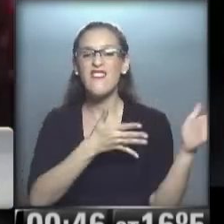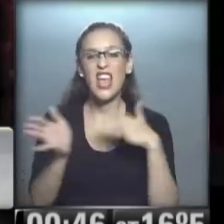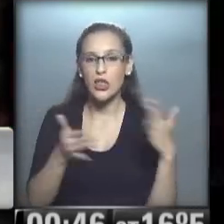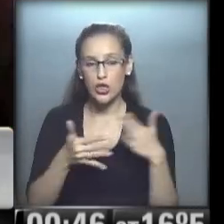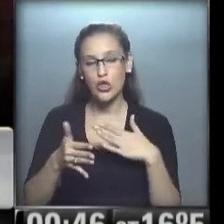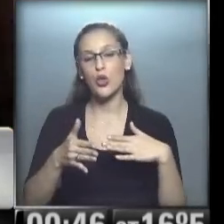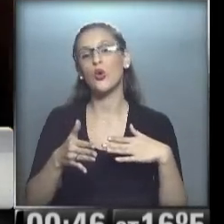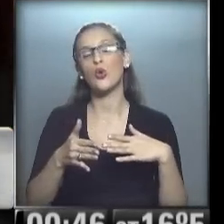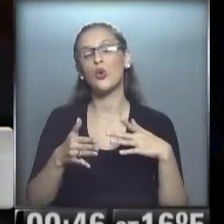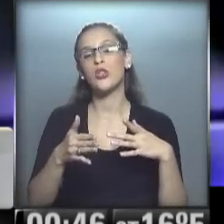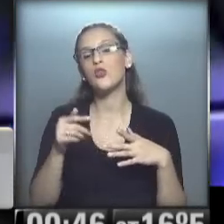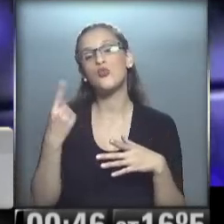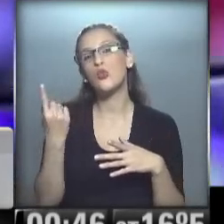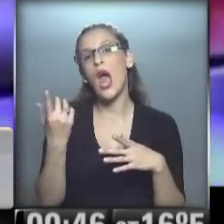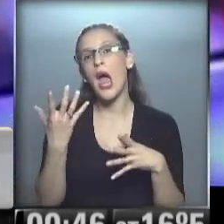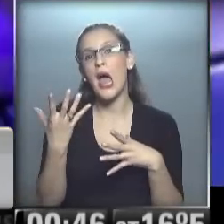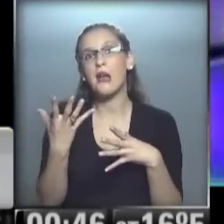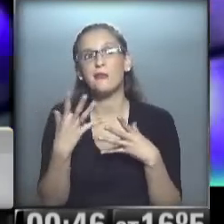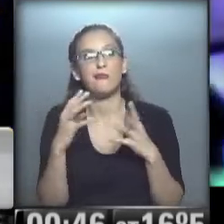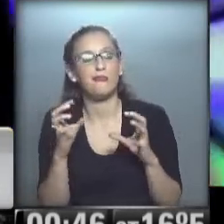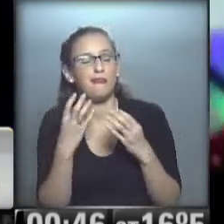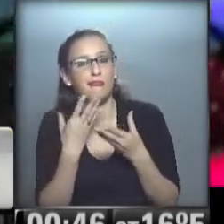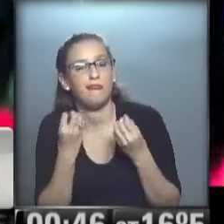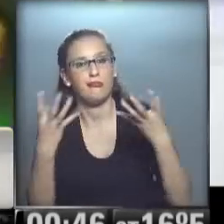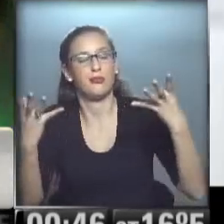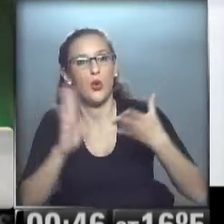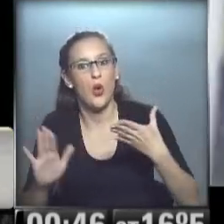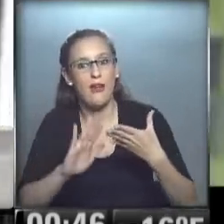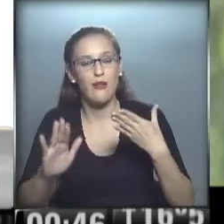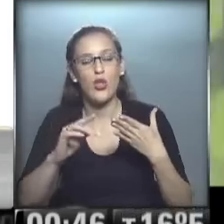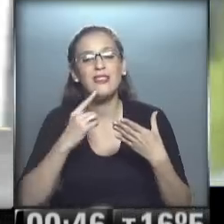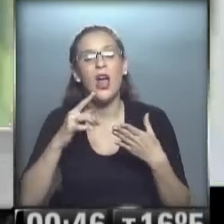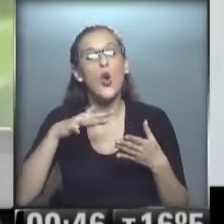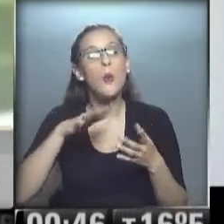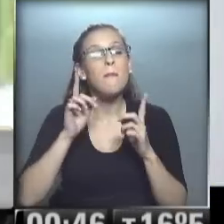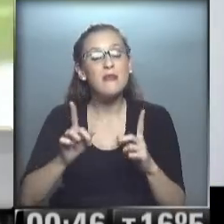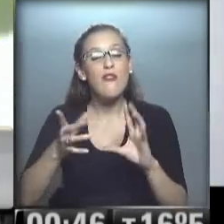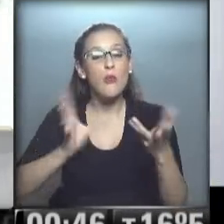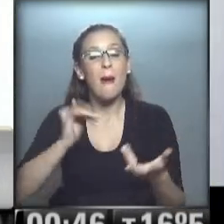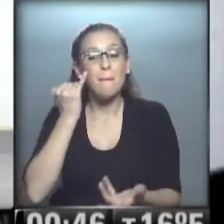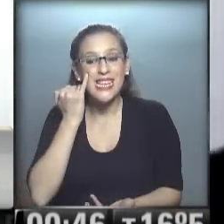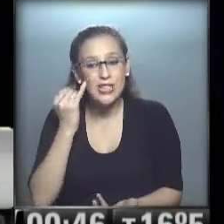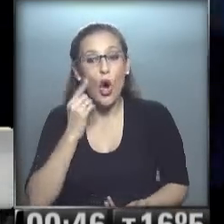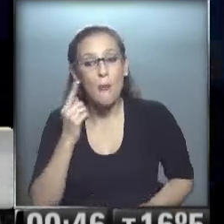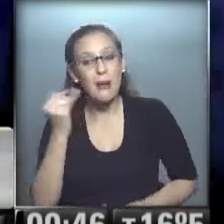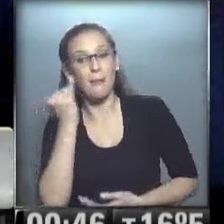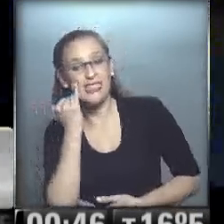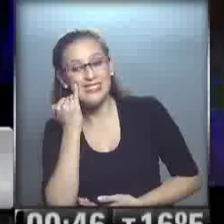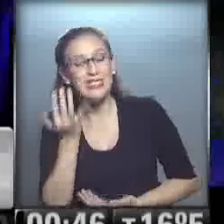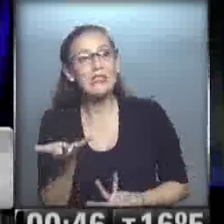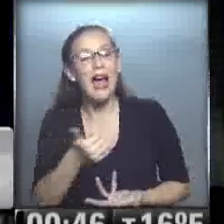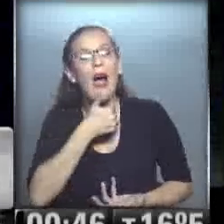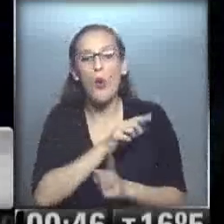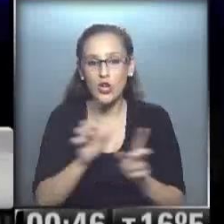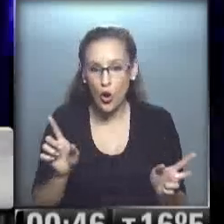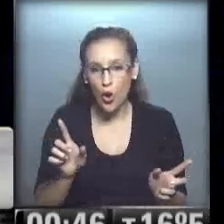innovaciones por ahí que es más interesante es mingitorios sin agua. ¿Cómo es eso? Vos pensás que un mingitorio está permanentemente corriendo